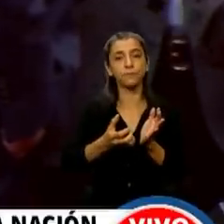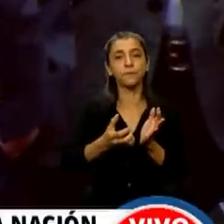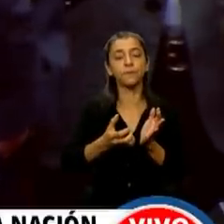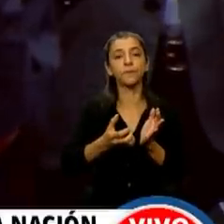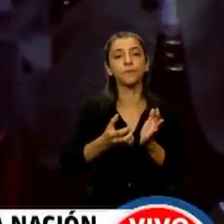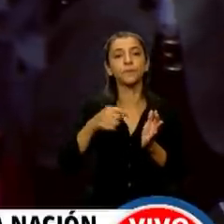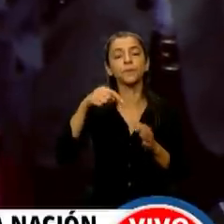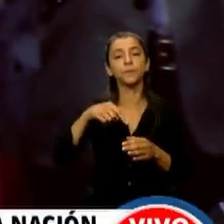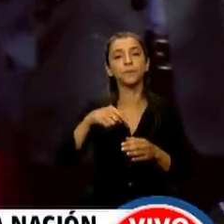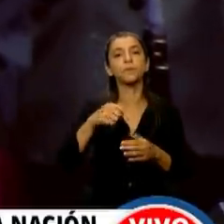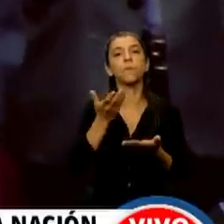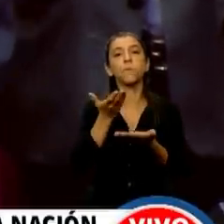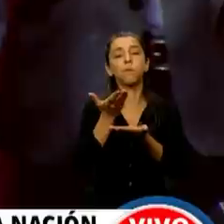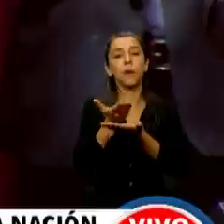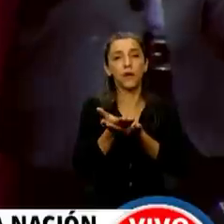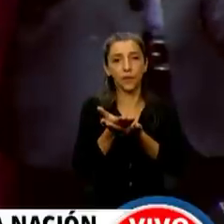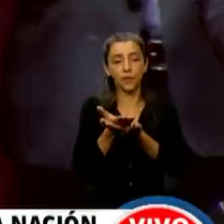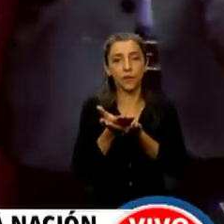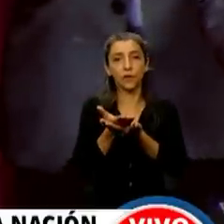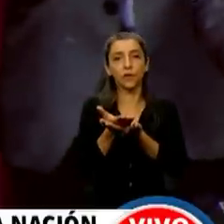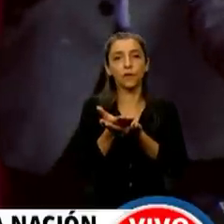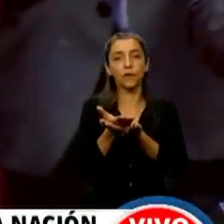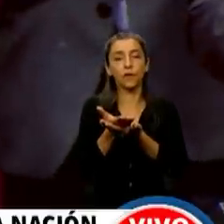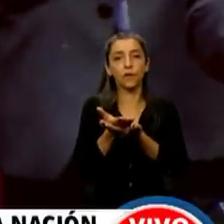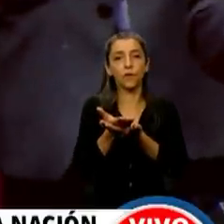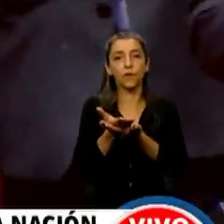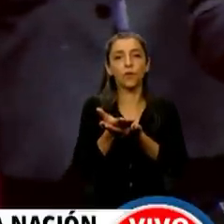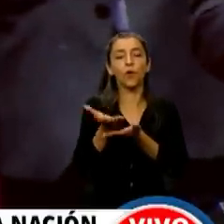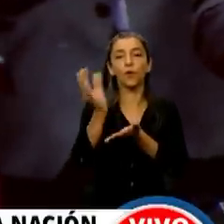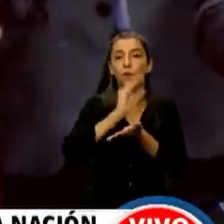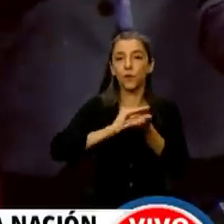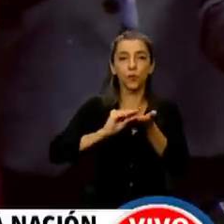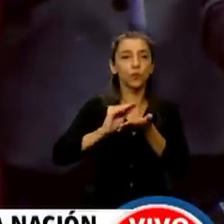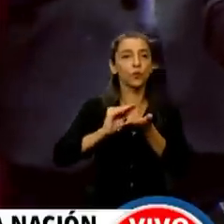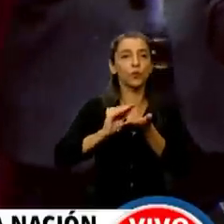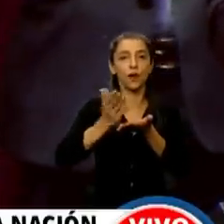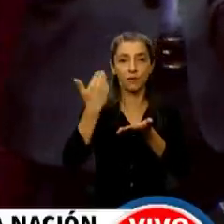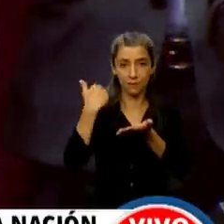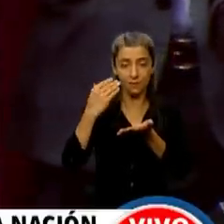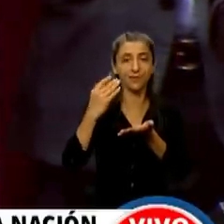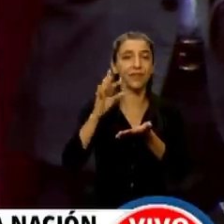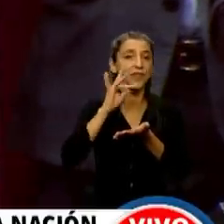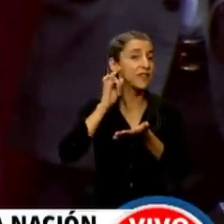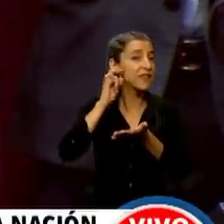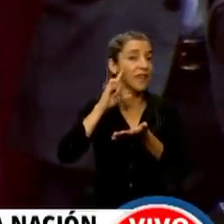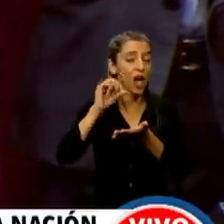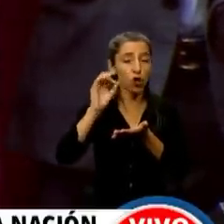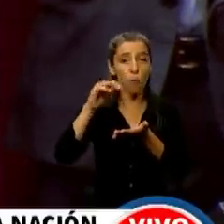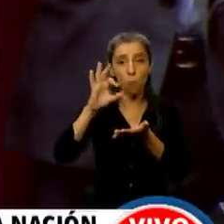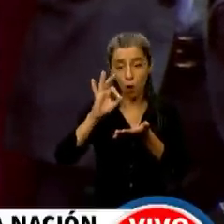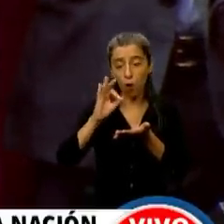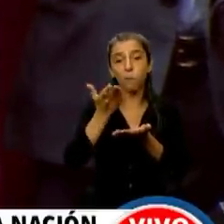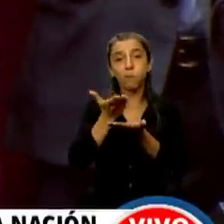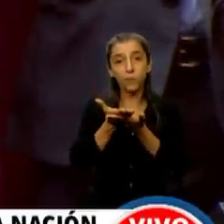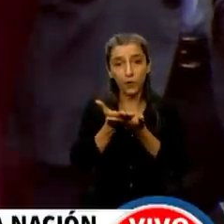la moción del diputado di giacomo de vuelta a comisión del expediente